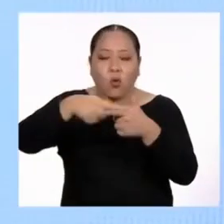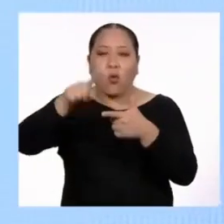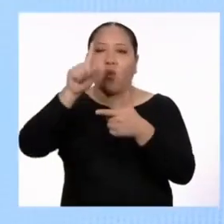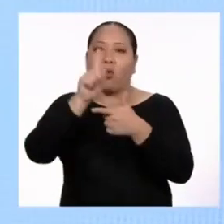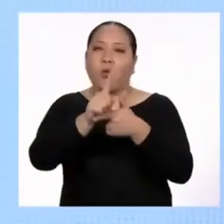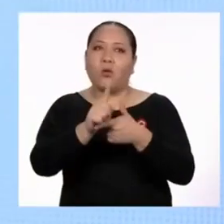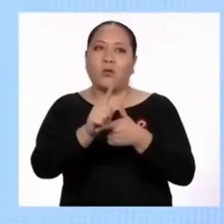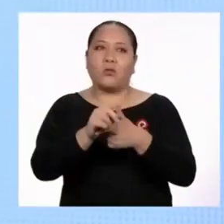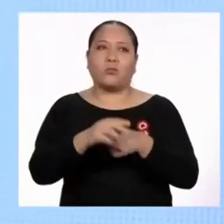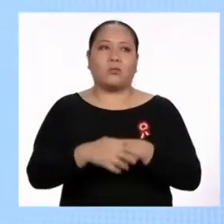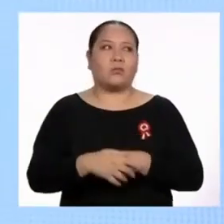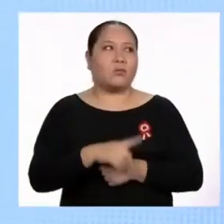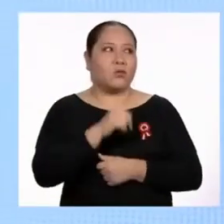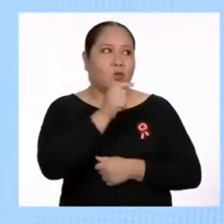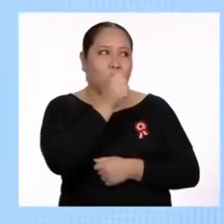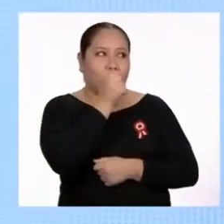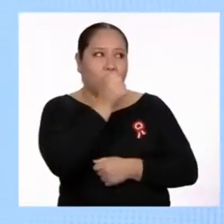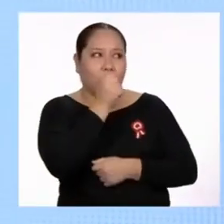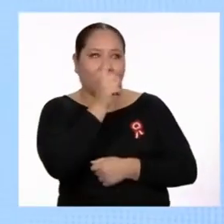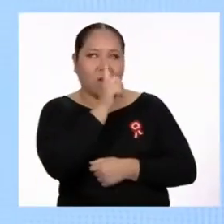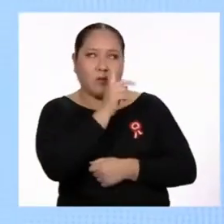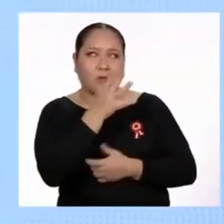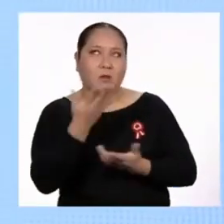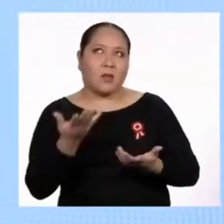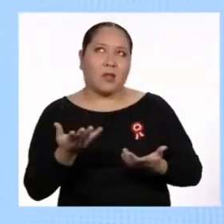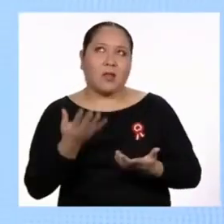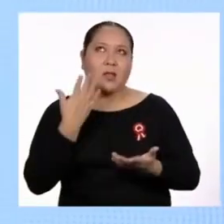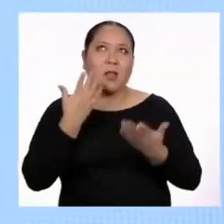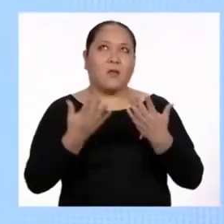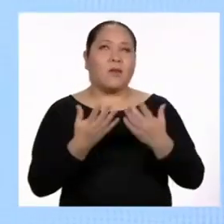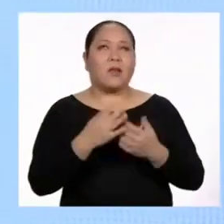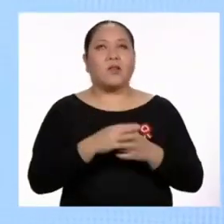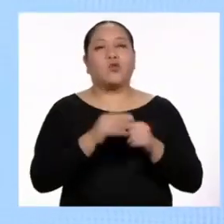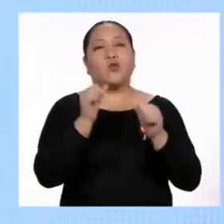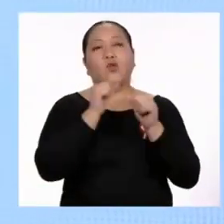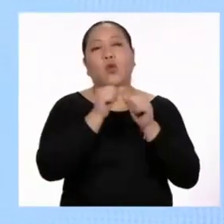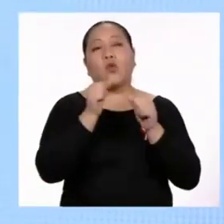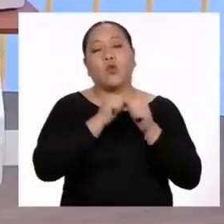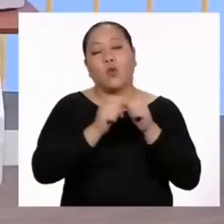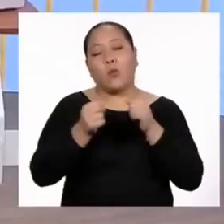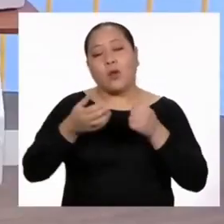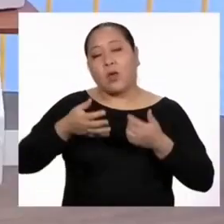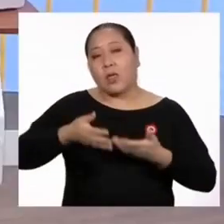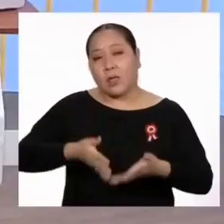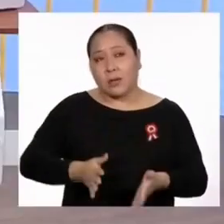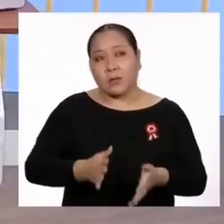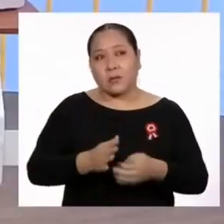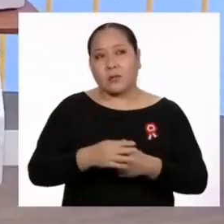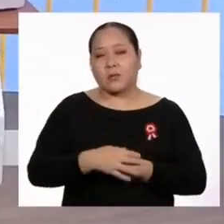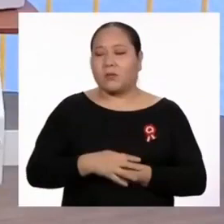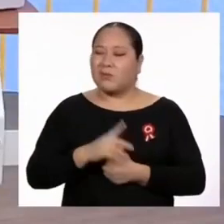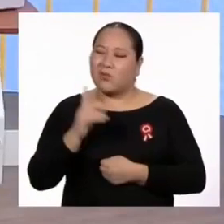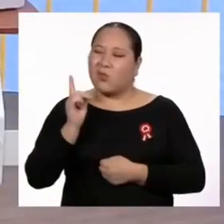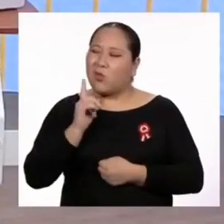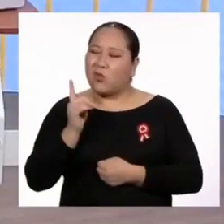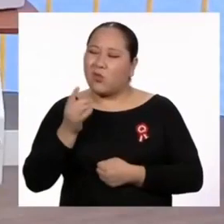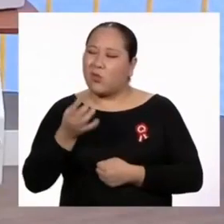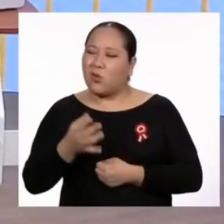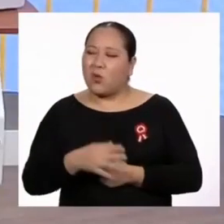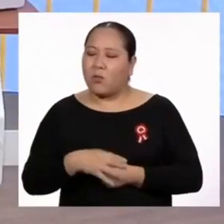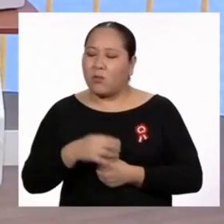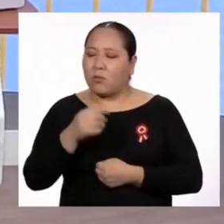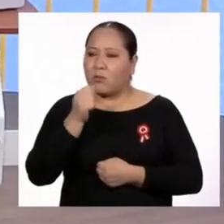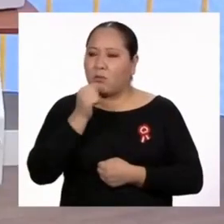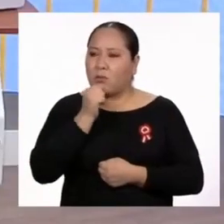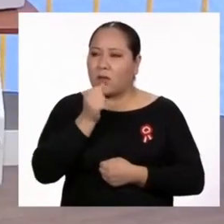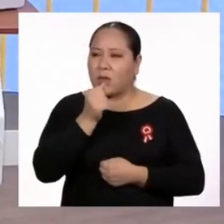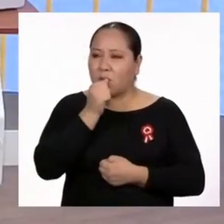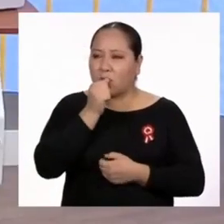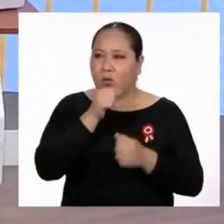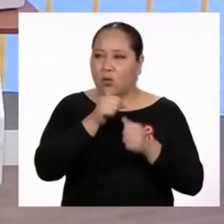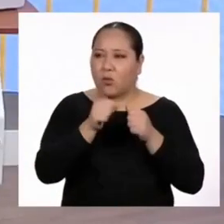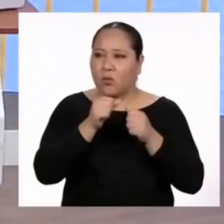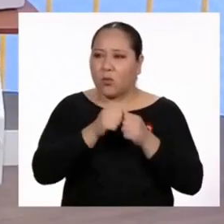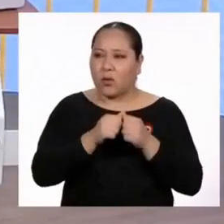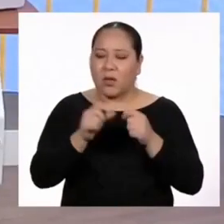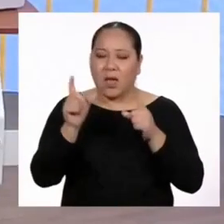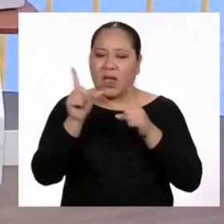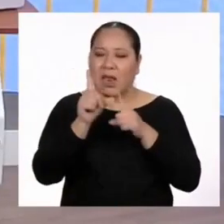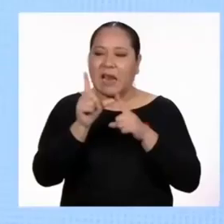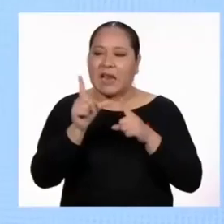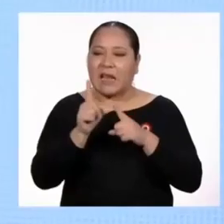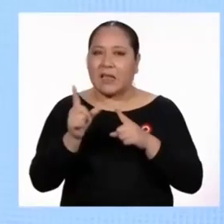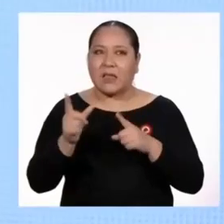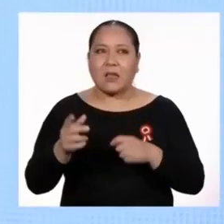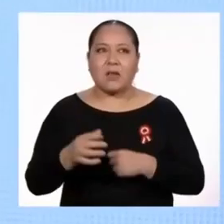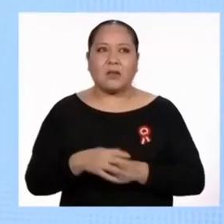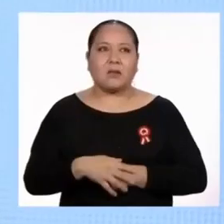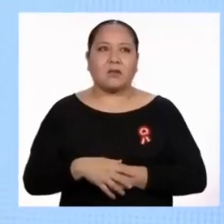divisor. ¿Tu clave no será algo así como tu fecha de nacimiento? No, no, mi clave no eran números, eran